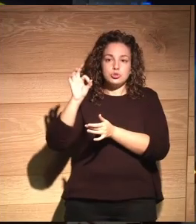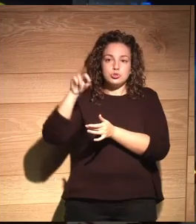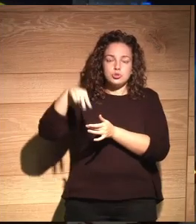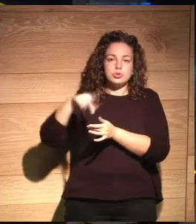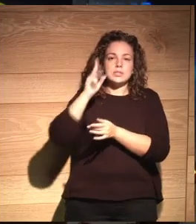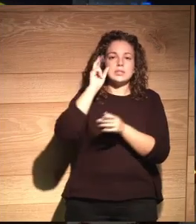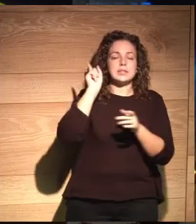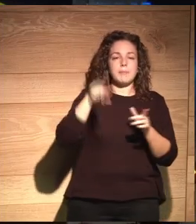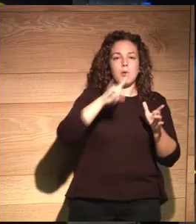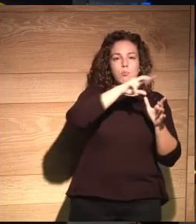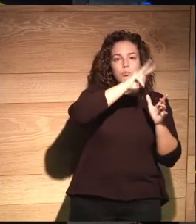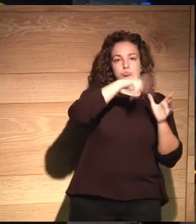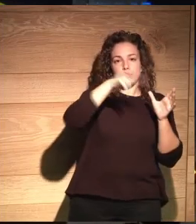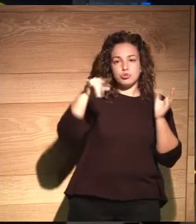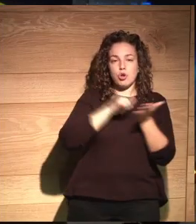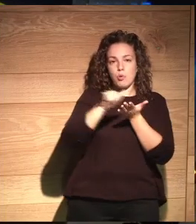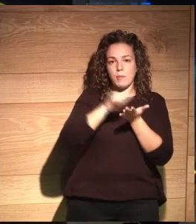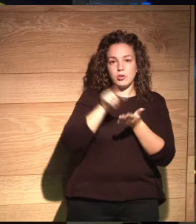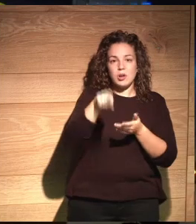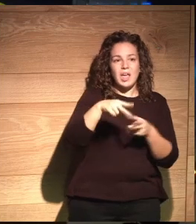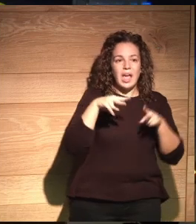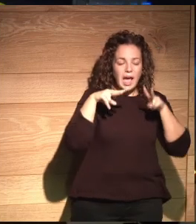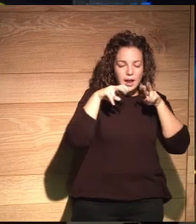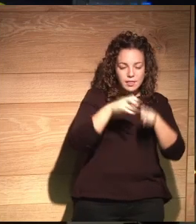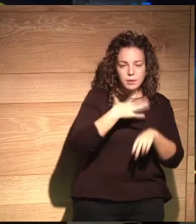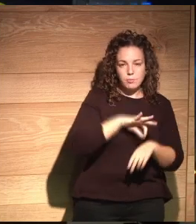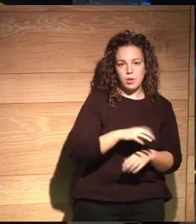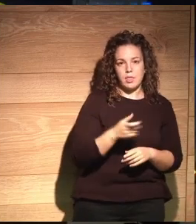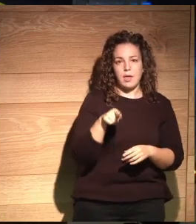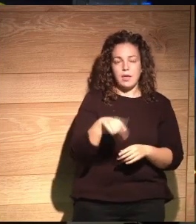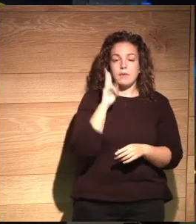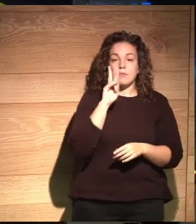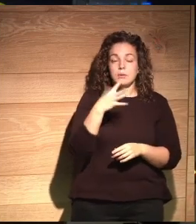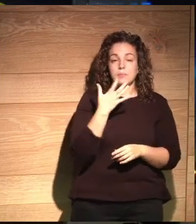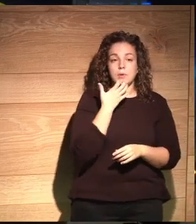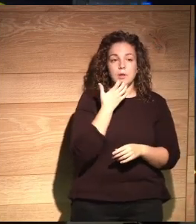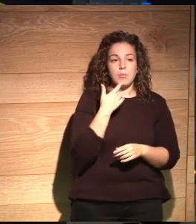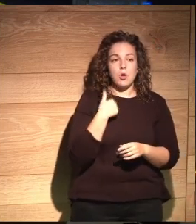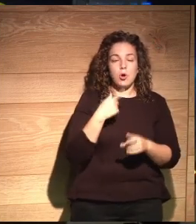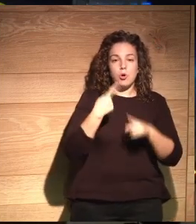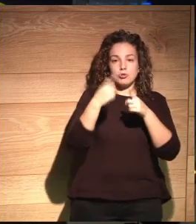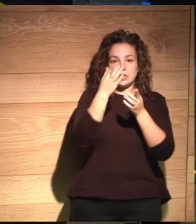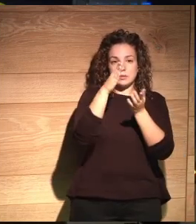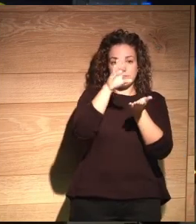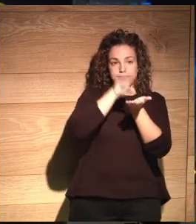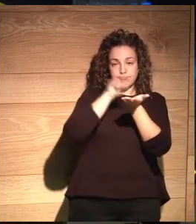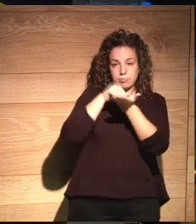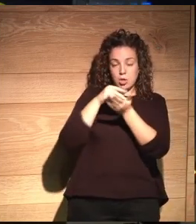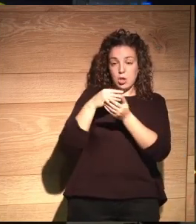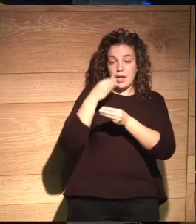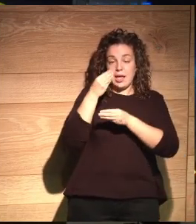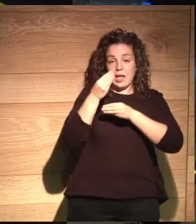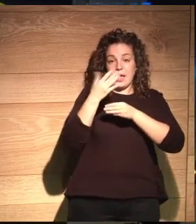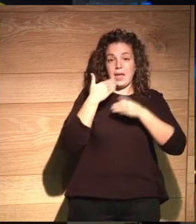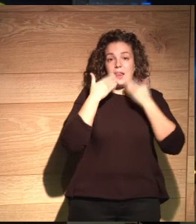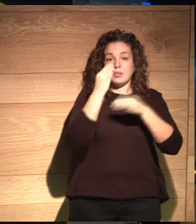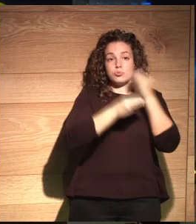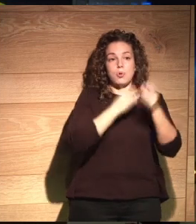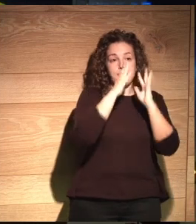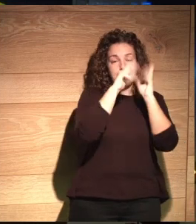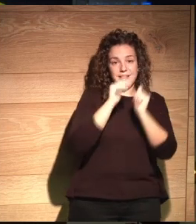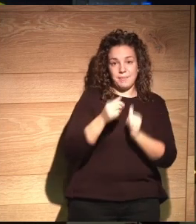el museo de nueva york y aquí se puede analizar aquí podemos ver qué es lo que podemos extraer a partir del uso de las matemáticas para mejor normalidad es